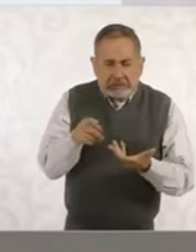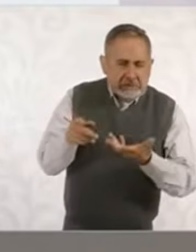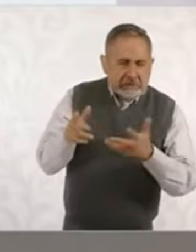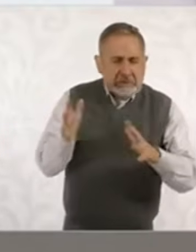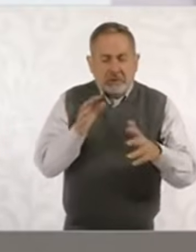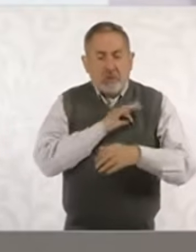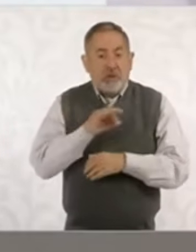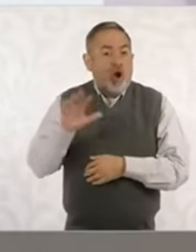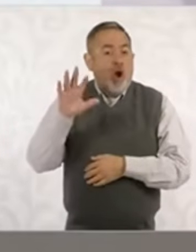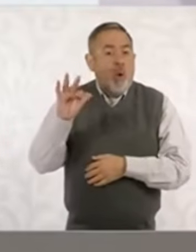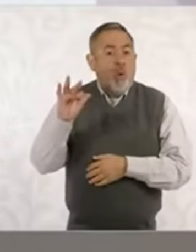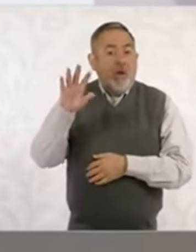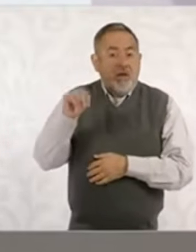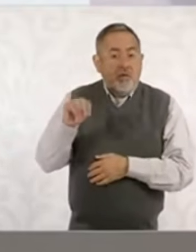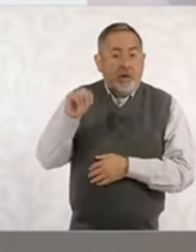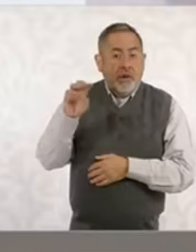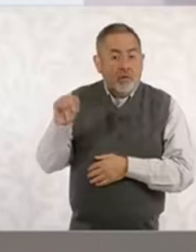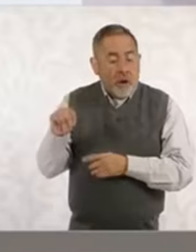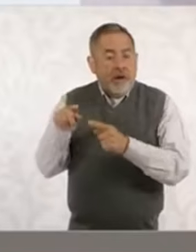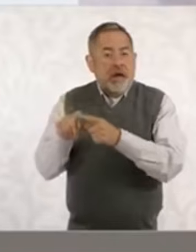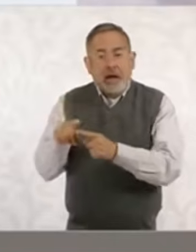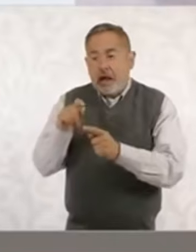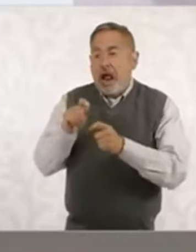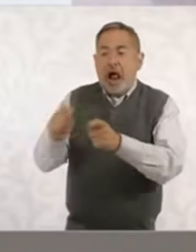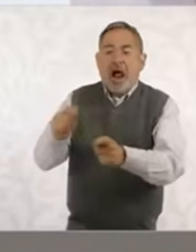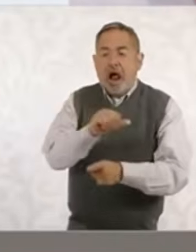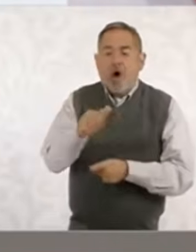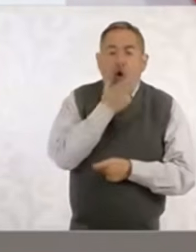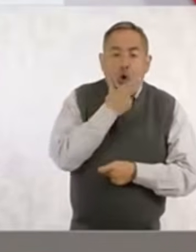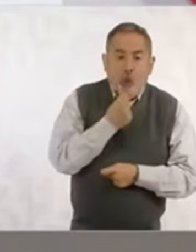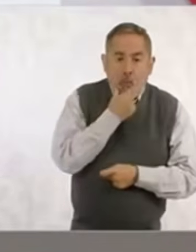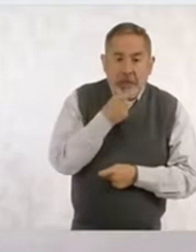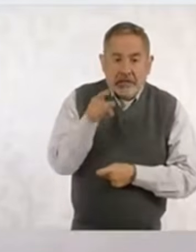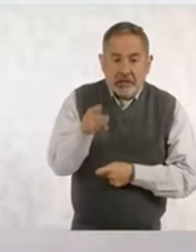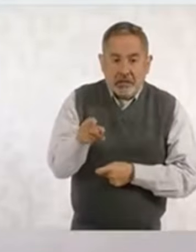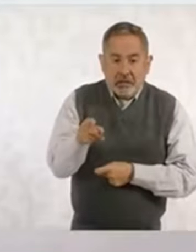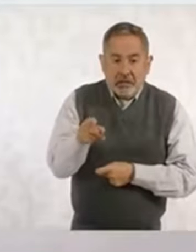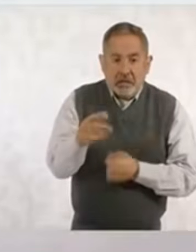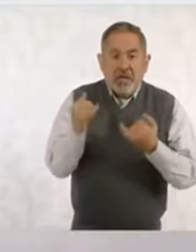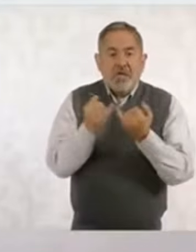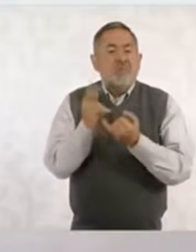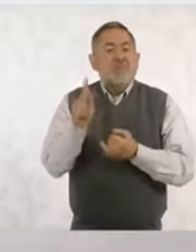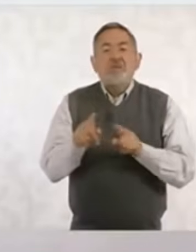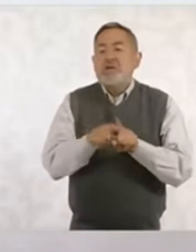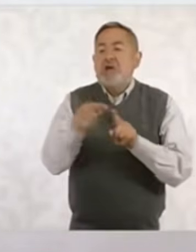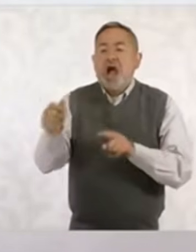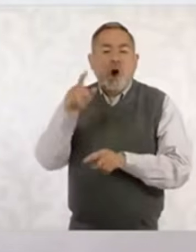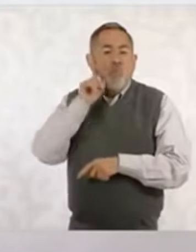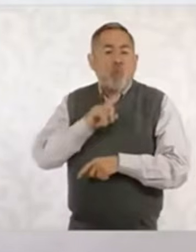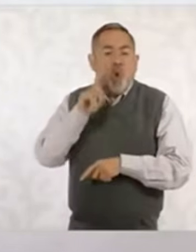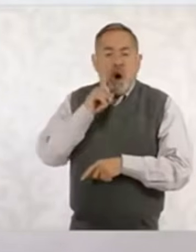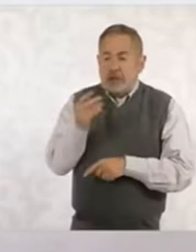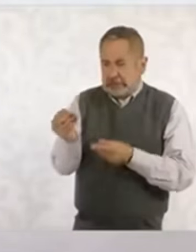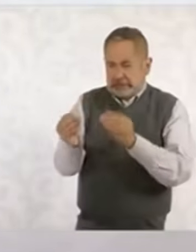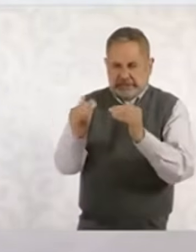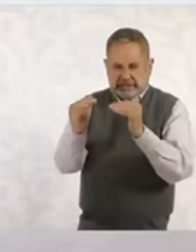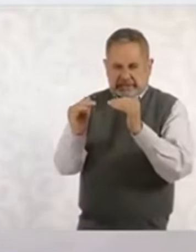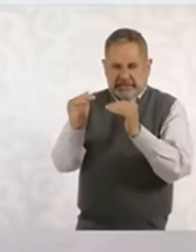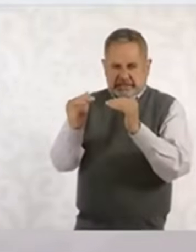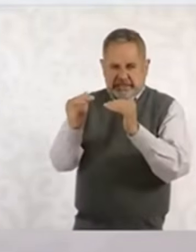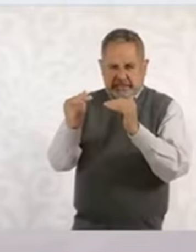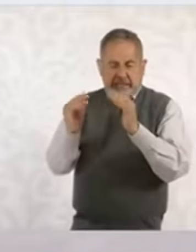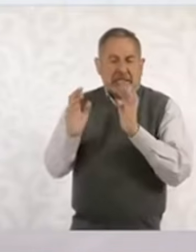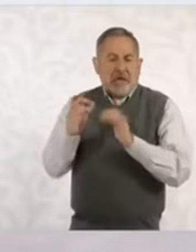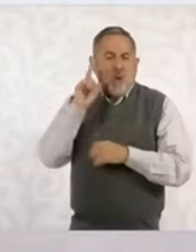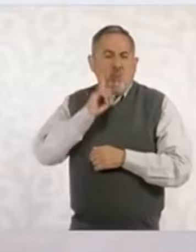prácticamente el 49,9% es para hombres, lo mismo que para mujeres. Ligeramente arriba